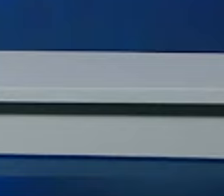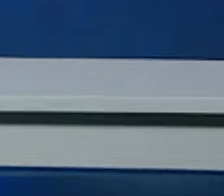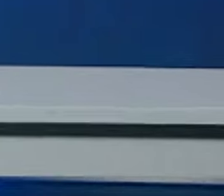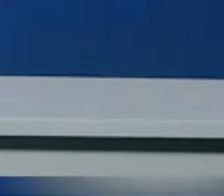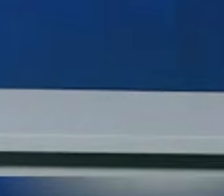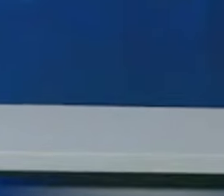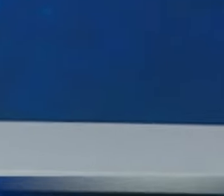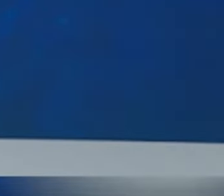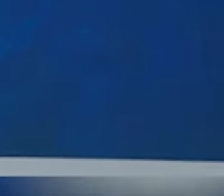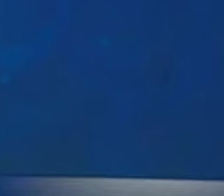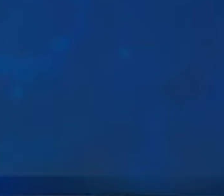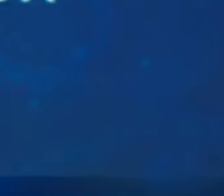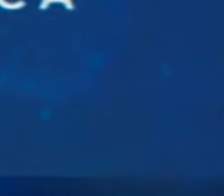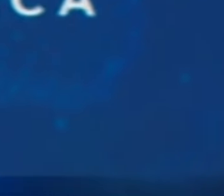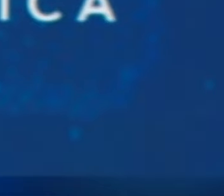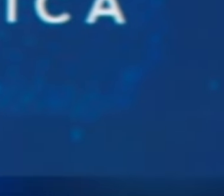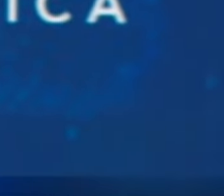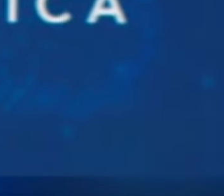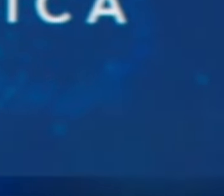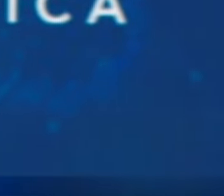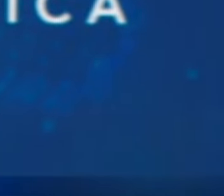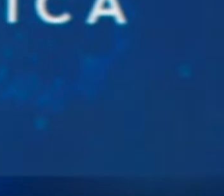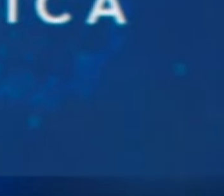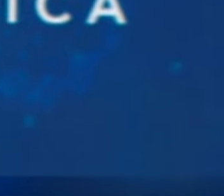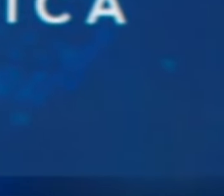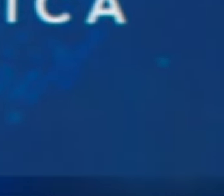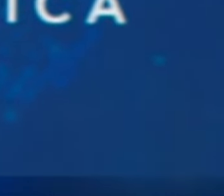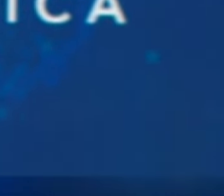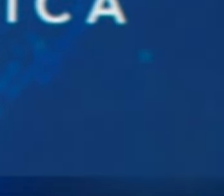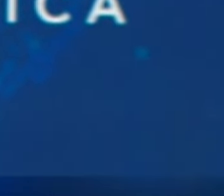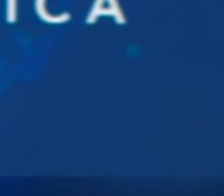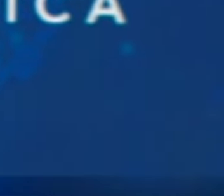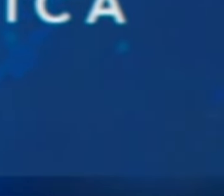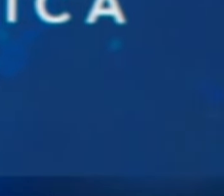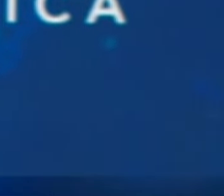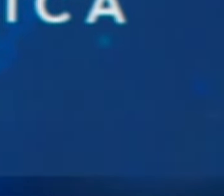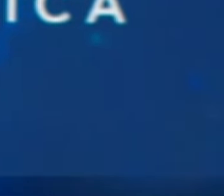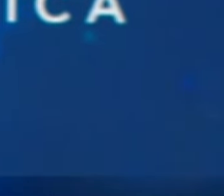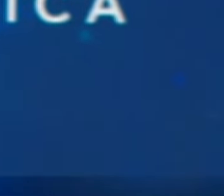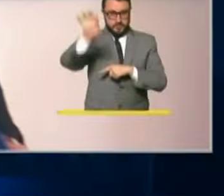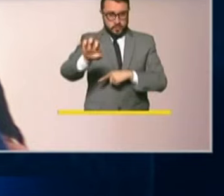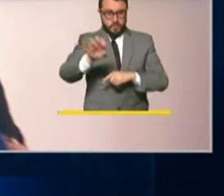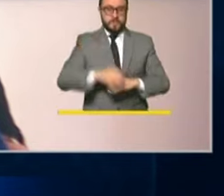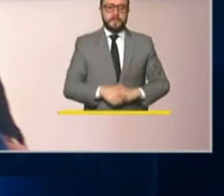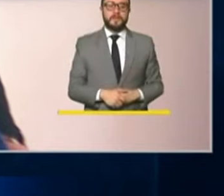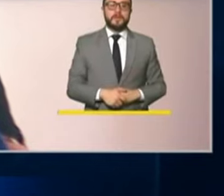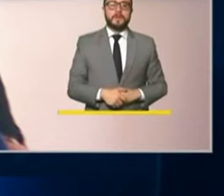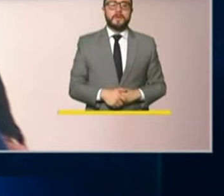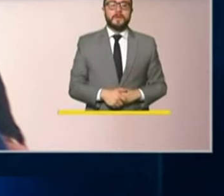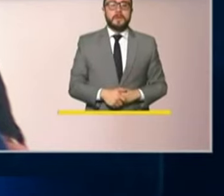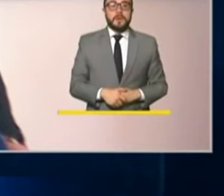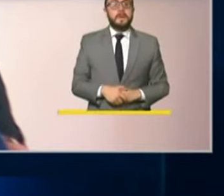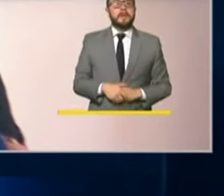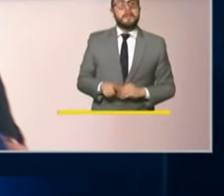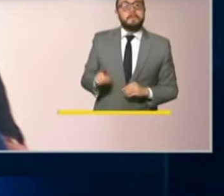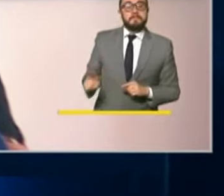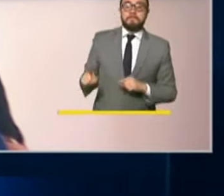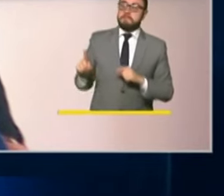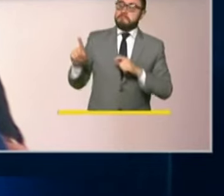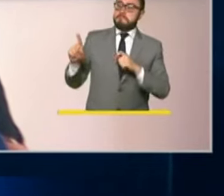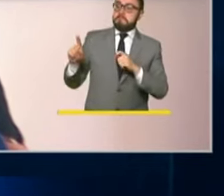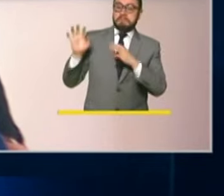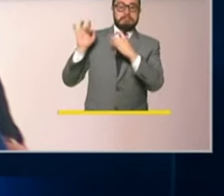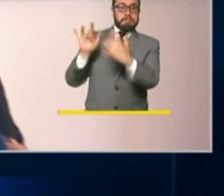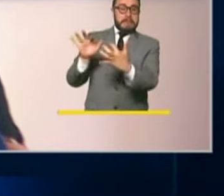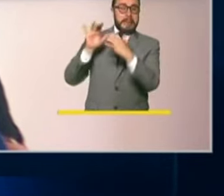Bien, ahí el presidente de Colombia adjudicaba este endeudamiento especialmente a la situación que dejó la pandemia del